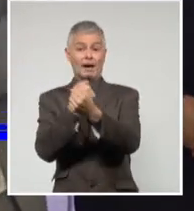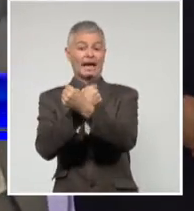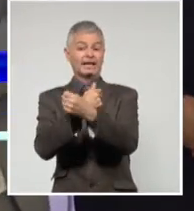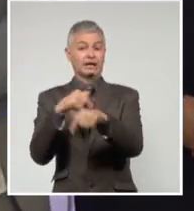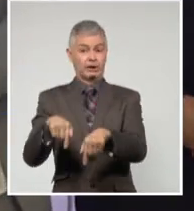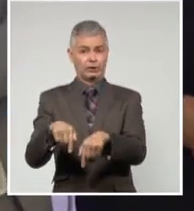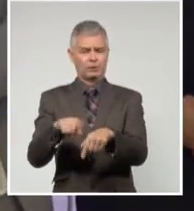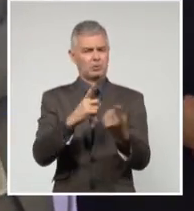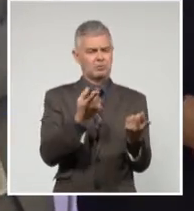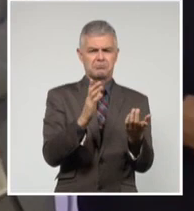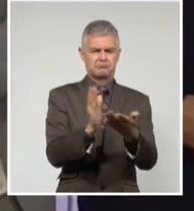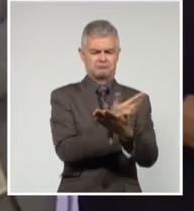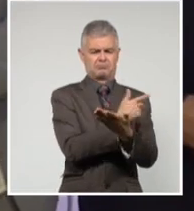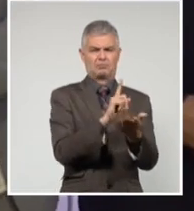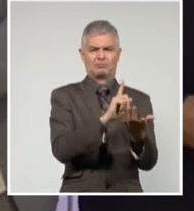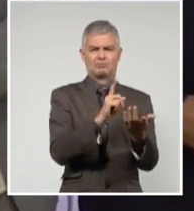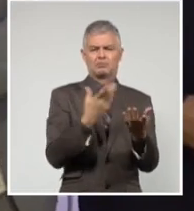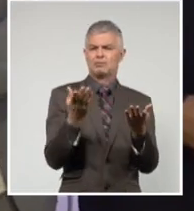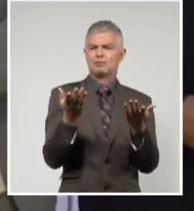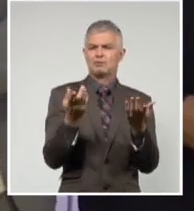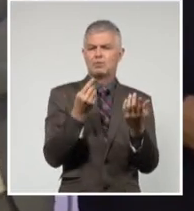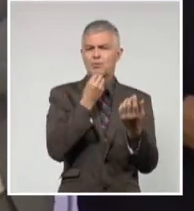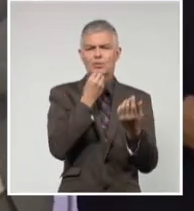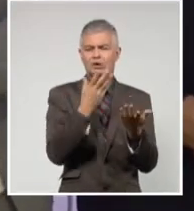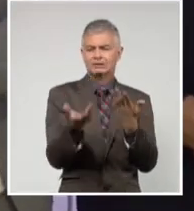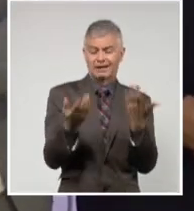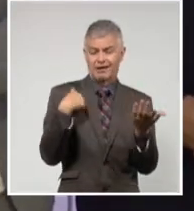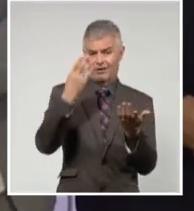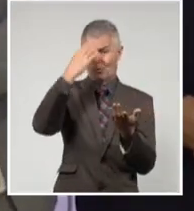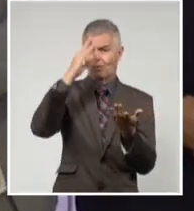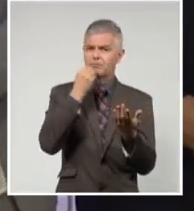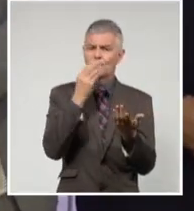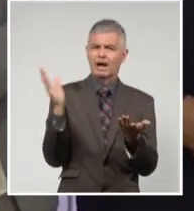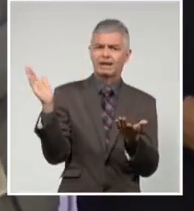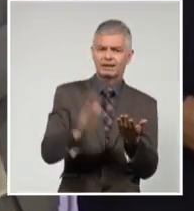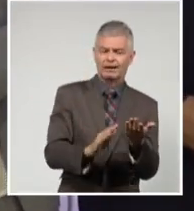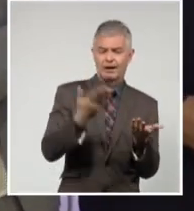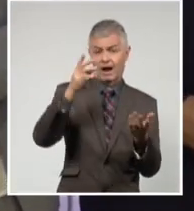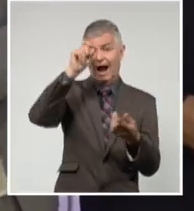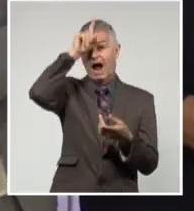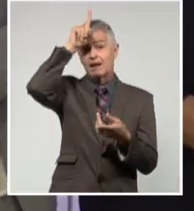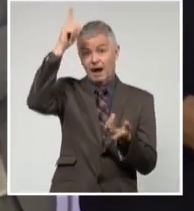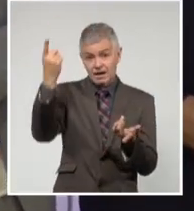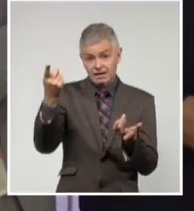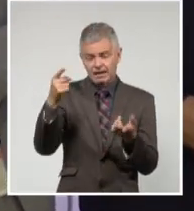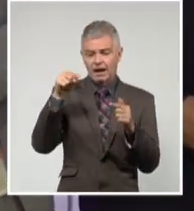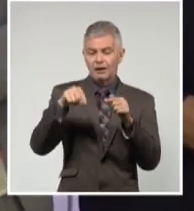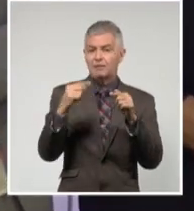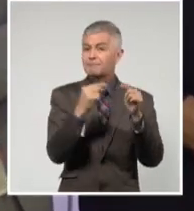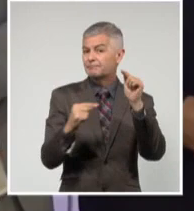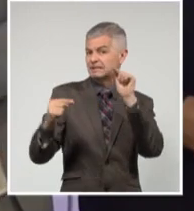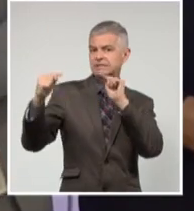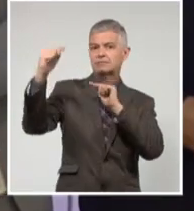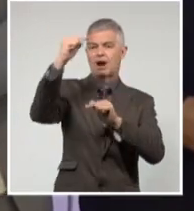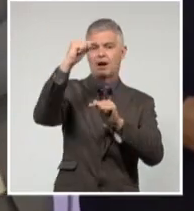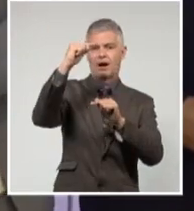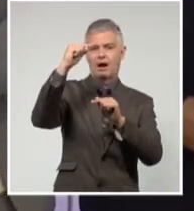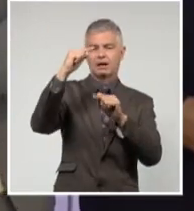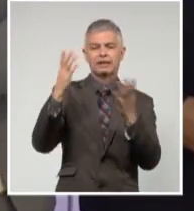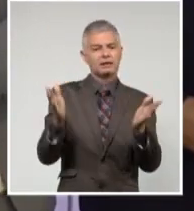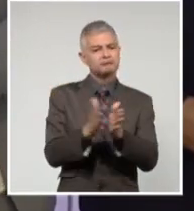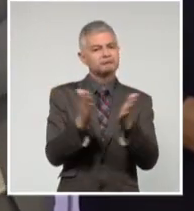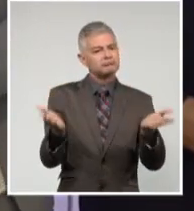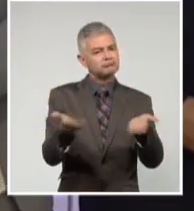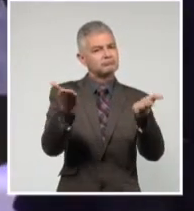hacer realidad este anhelado momento, convirtiéndose Alemania en uno de los principales promotores de